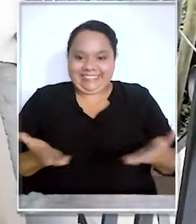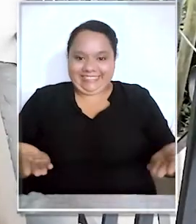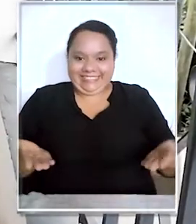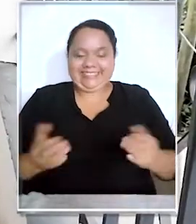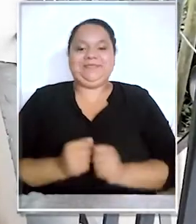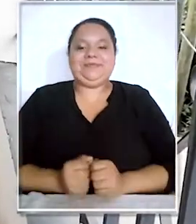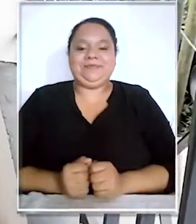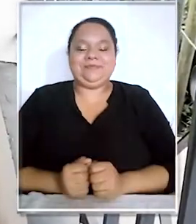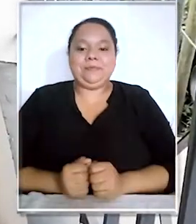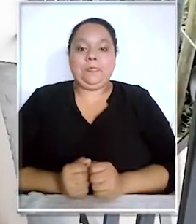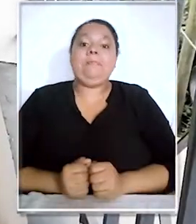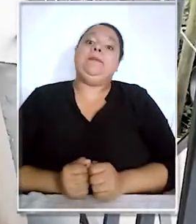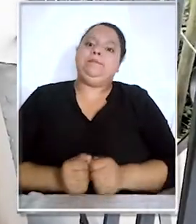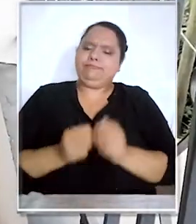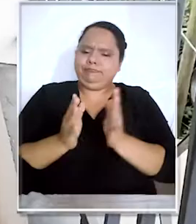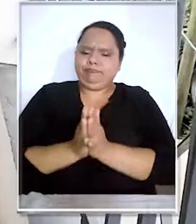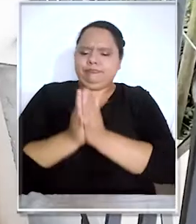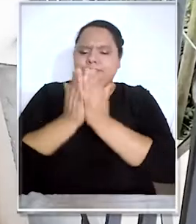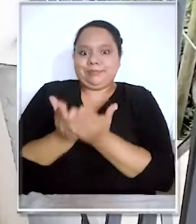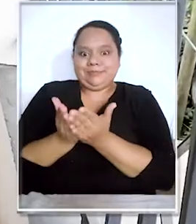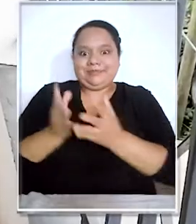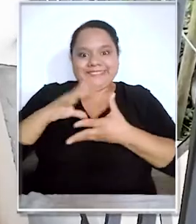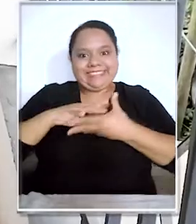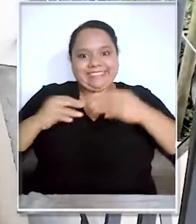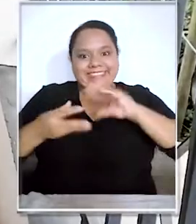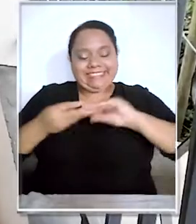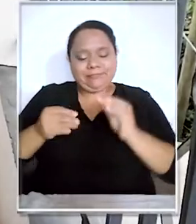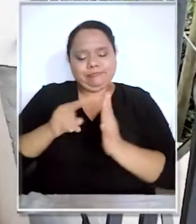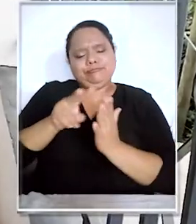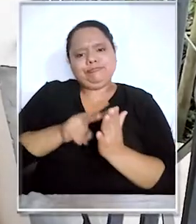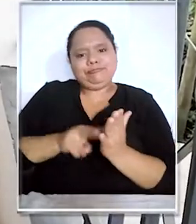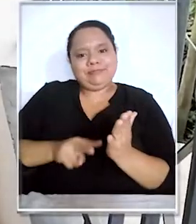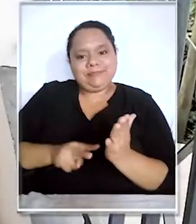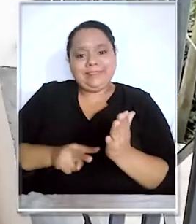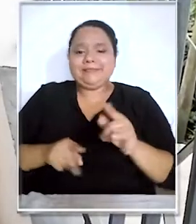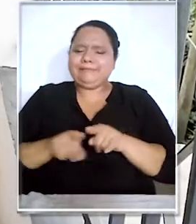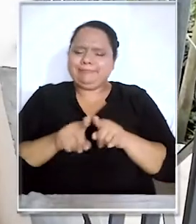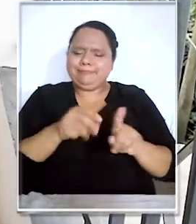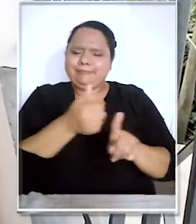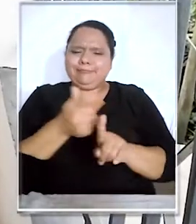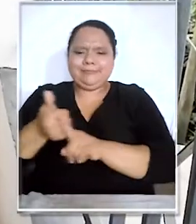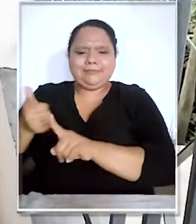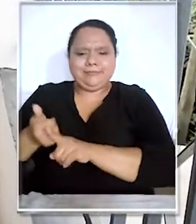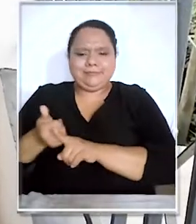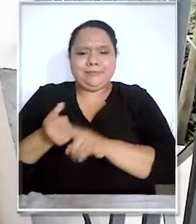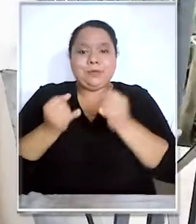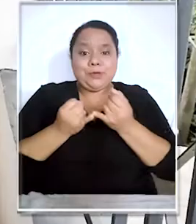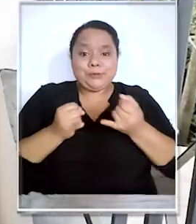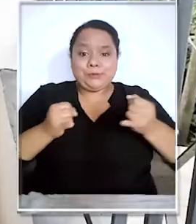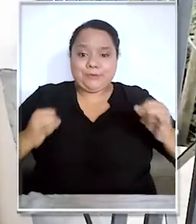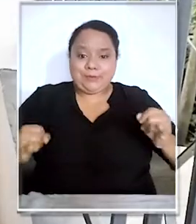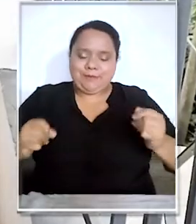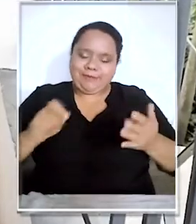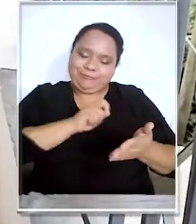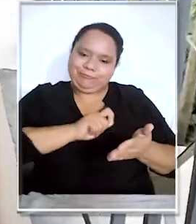y Lenca. Vamos a estar leyendo algunos cuentos de ellos y algunos escritos también, y en su lengua original. Así